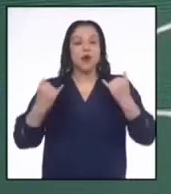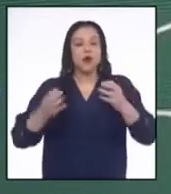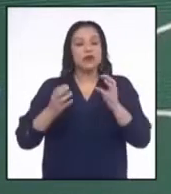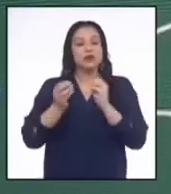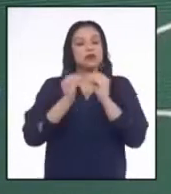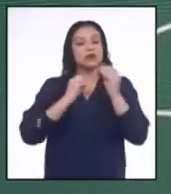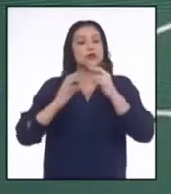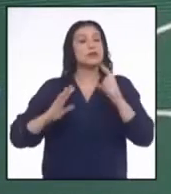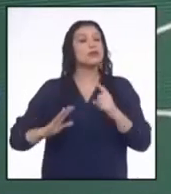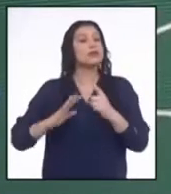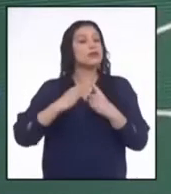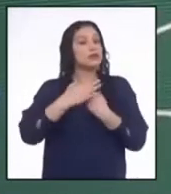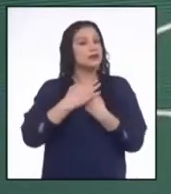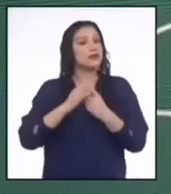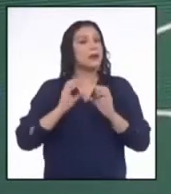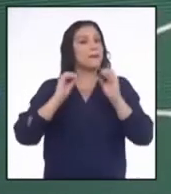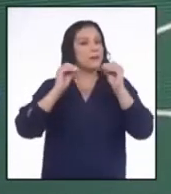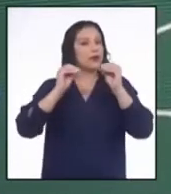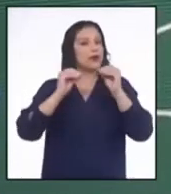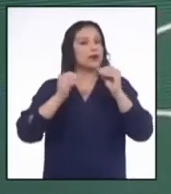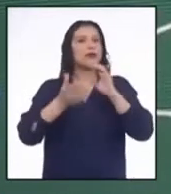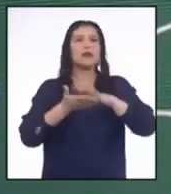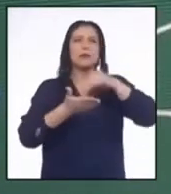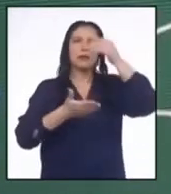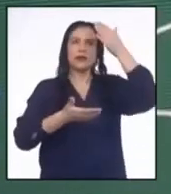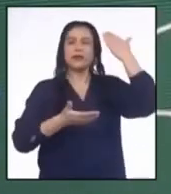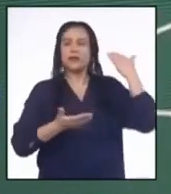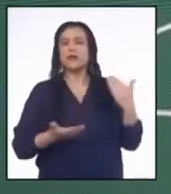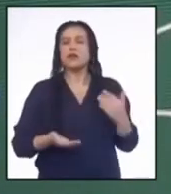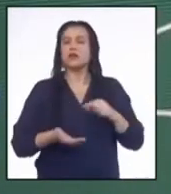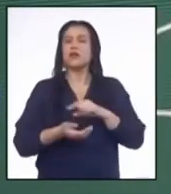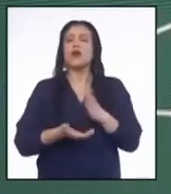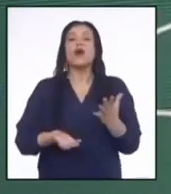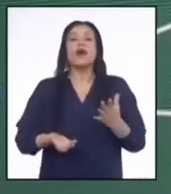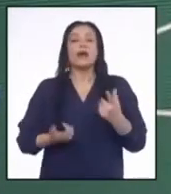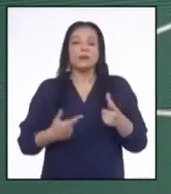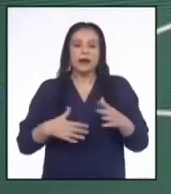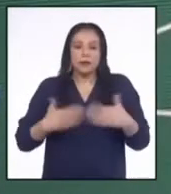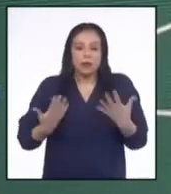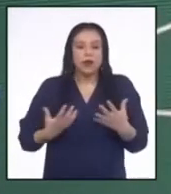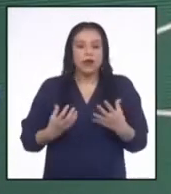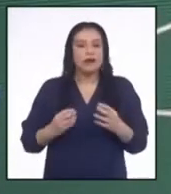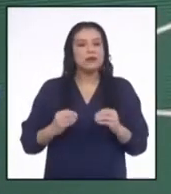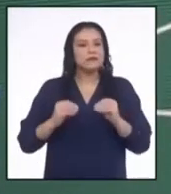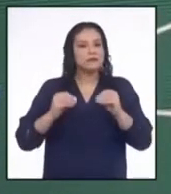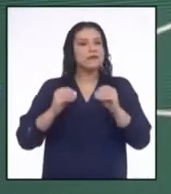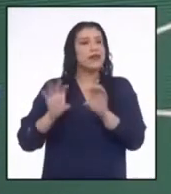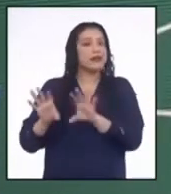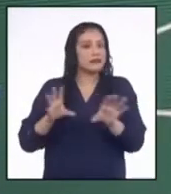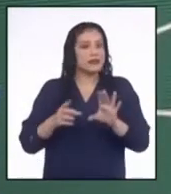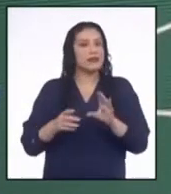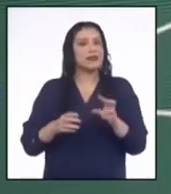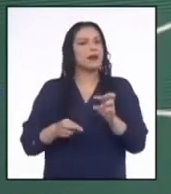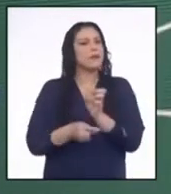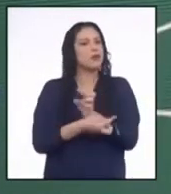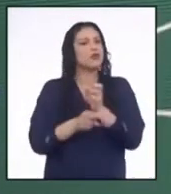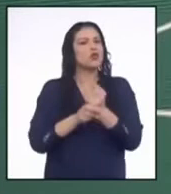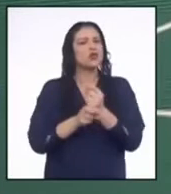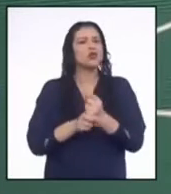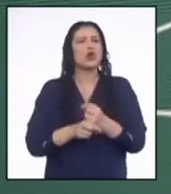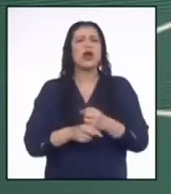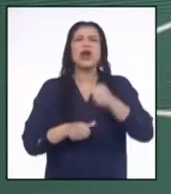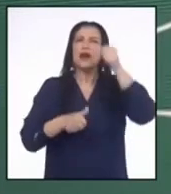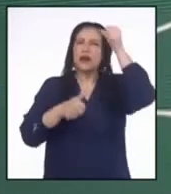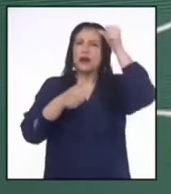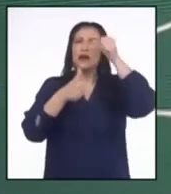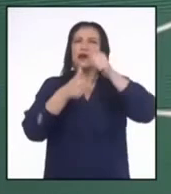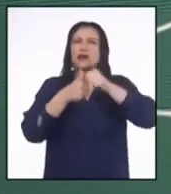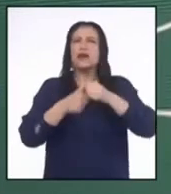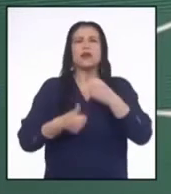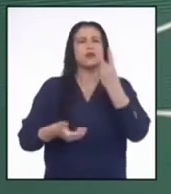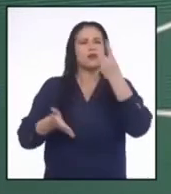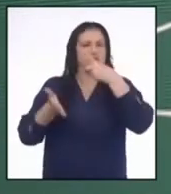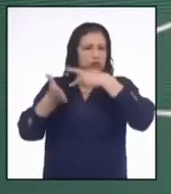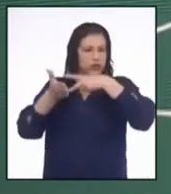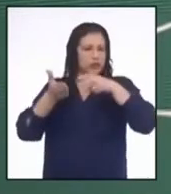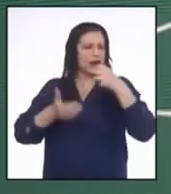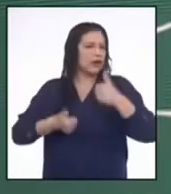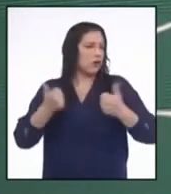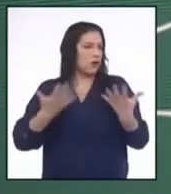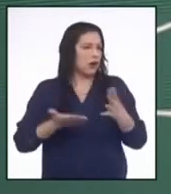resolveremos una situación aplicando lo aprendido y para consolidar nuestro producto haremos un recuento del trabajo de estas 2 últimas